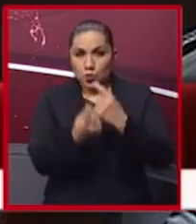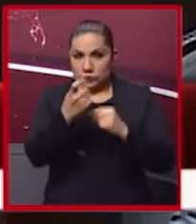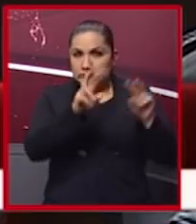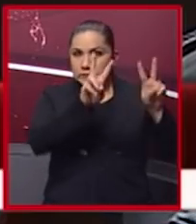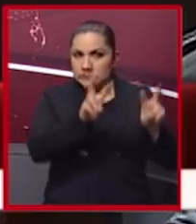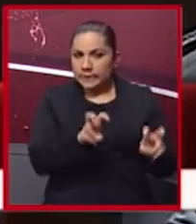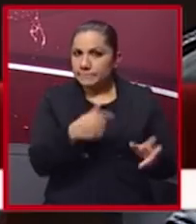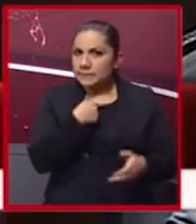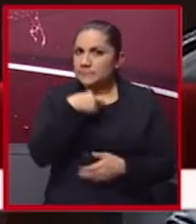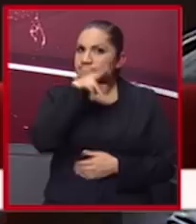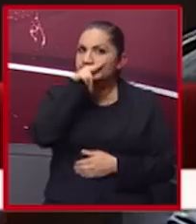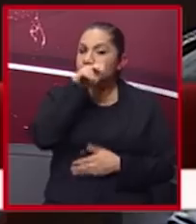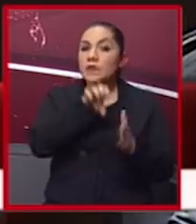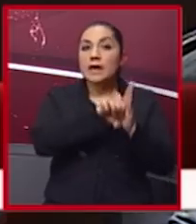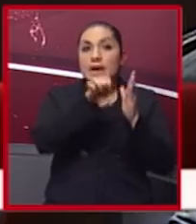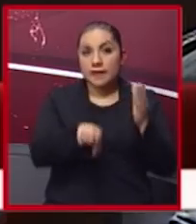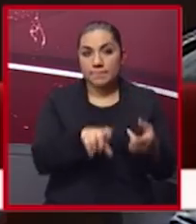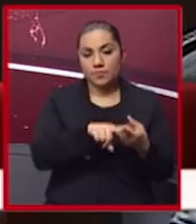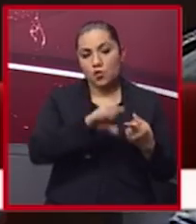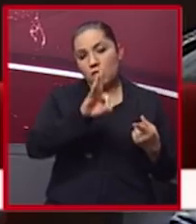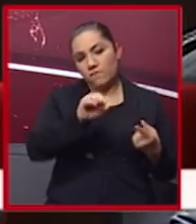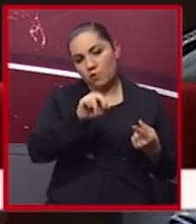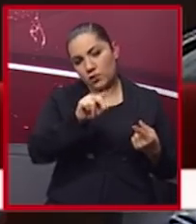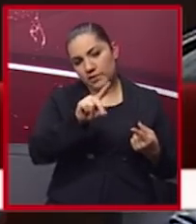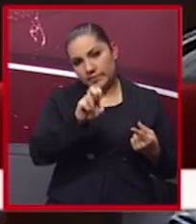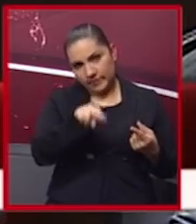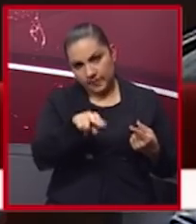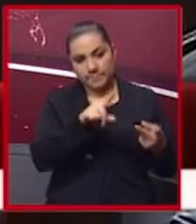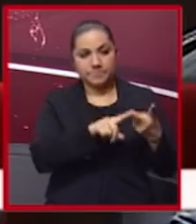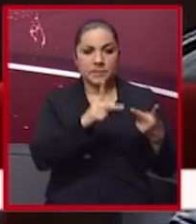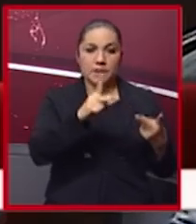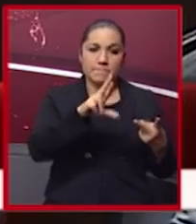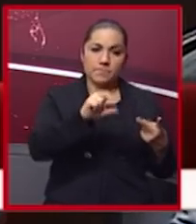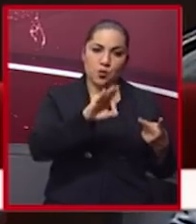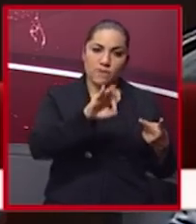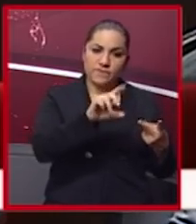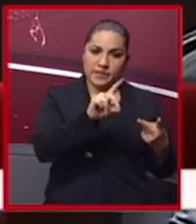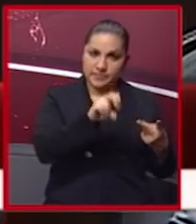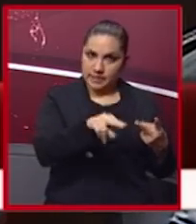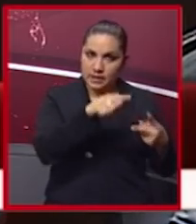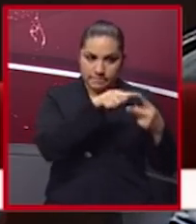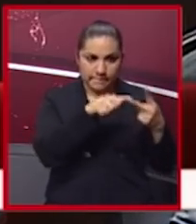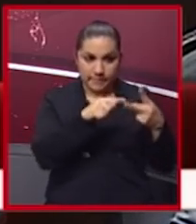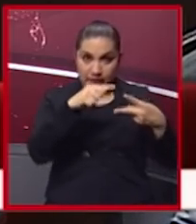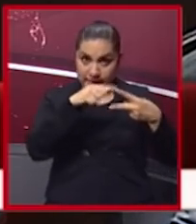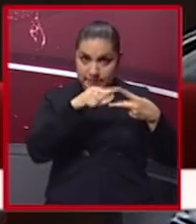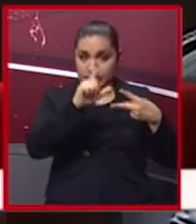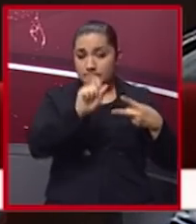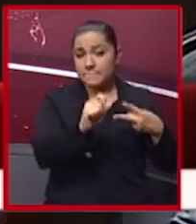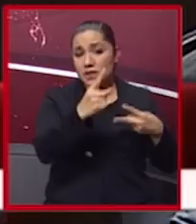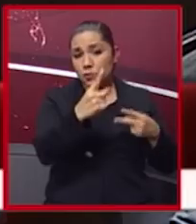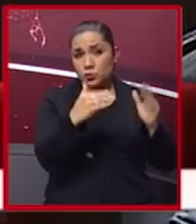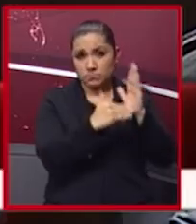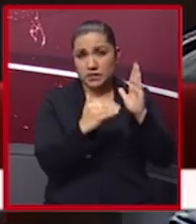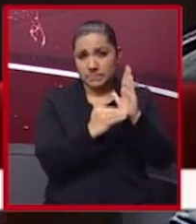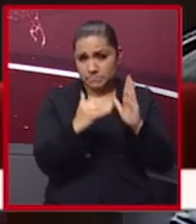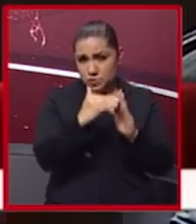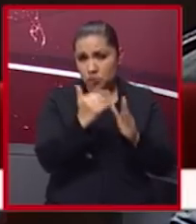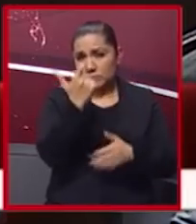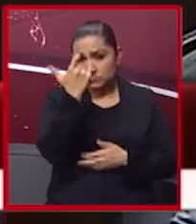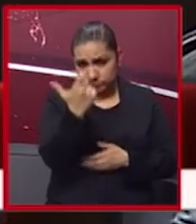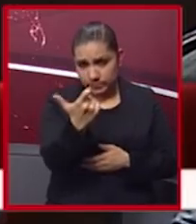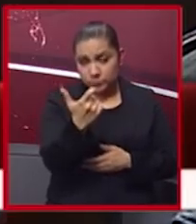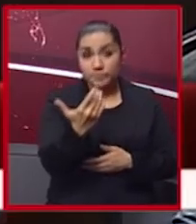el FOPREDEN. En el primer caso, se retiraron 21,000 millones de pesos al pasar